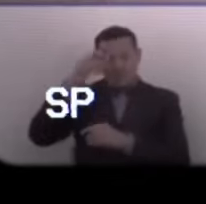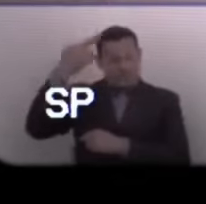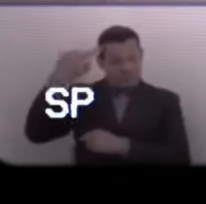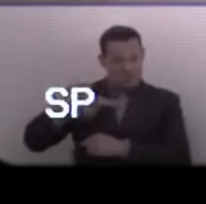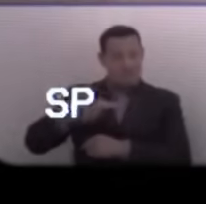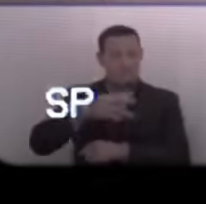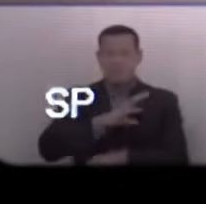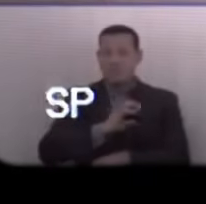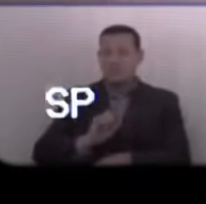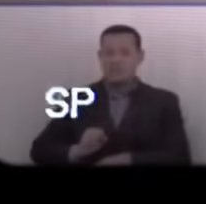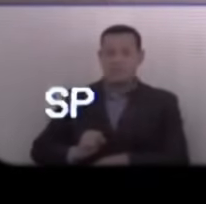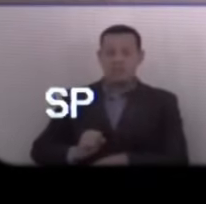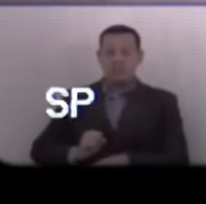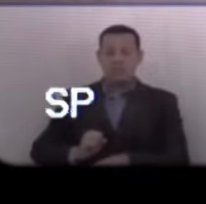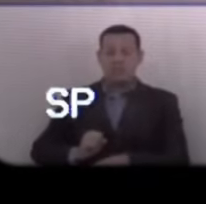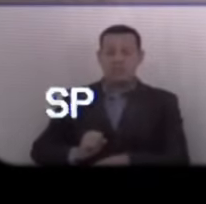Salvador.